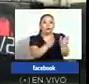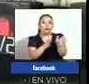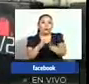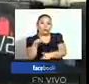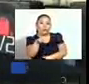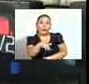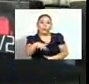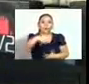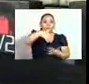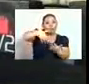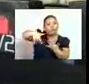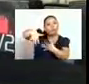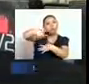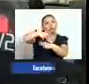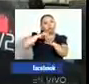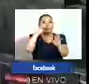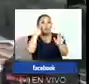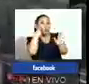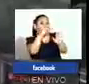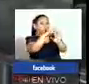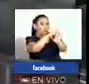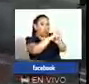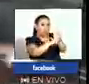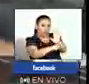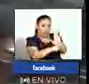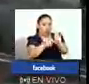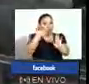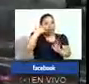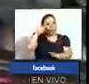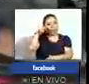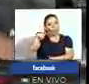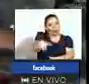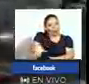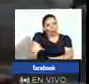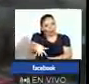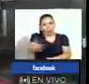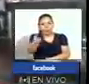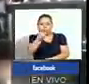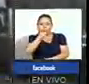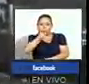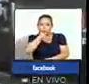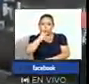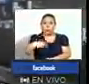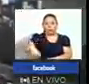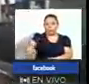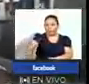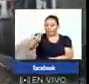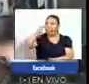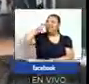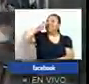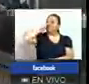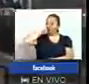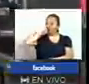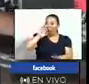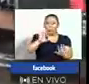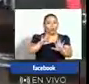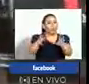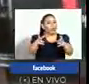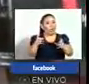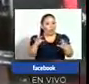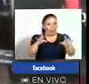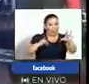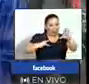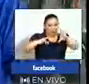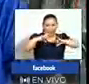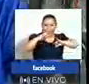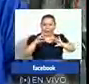convivencia preparan sus medidas, en el caso de este establecimiento, de forma estricta para evitar convertirse en un foco de